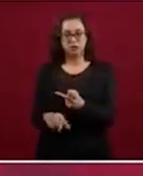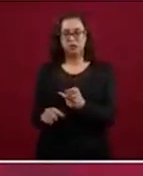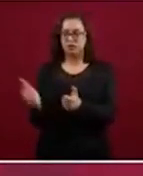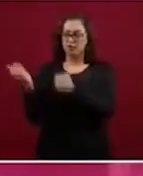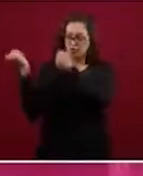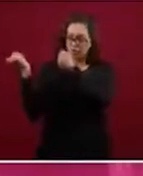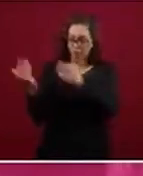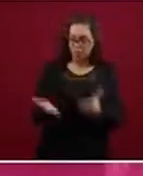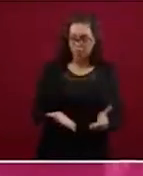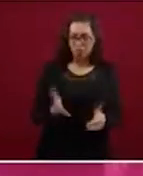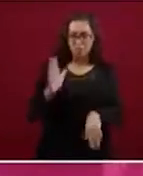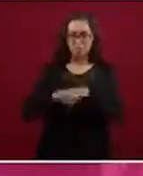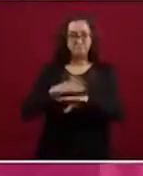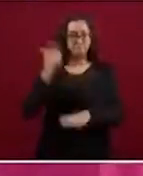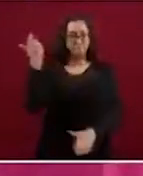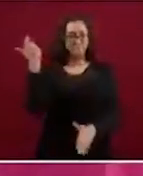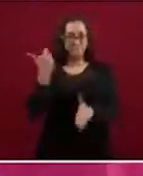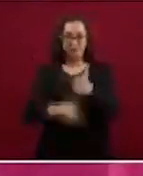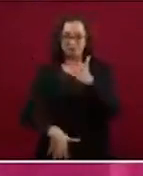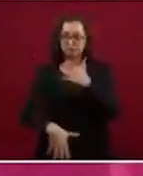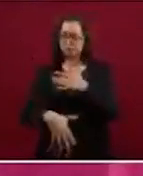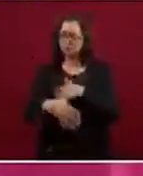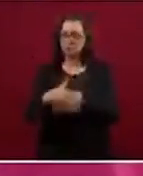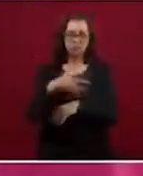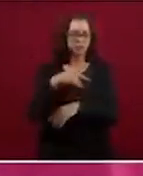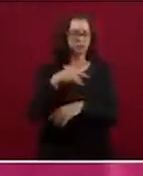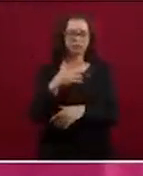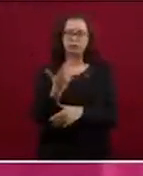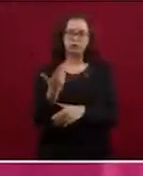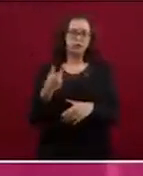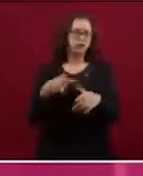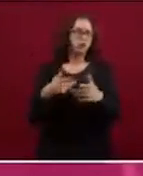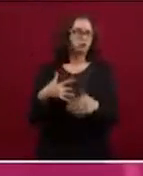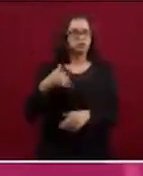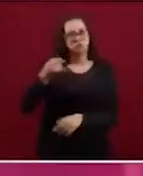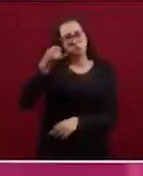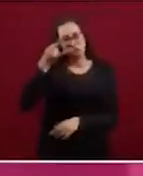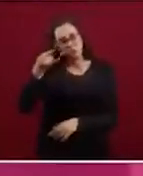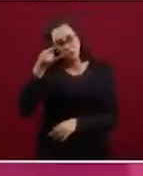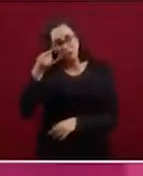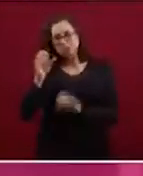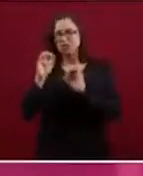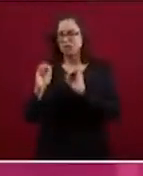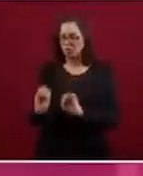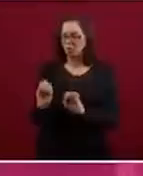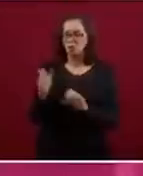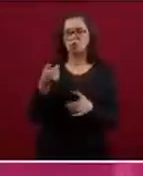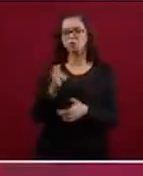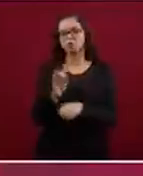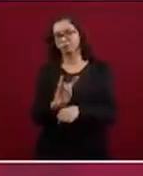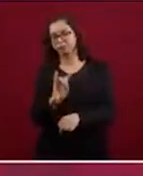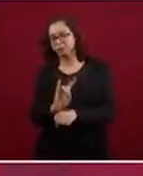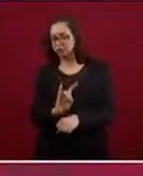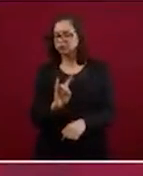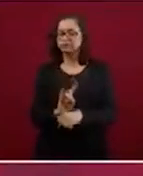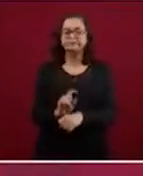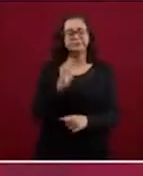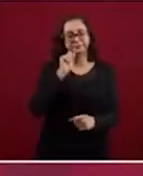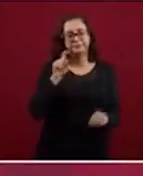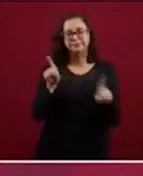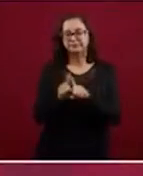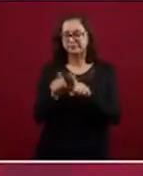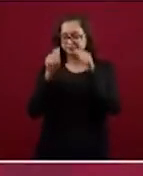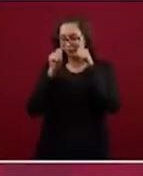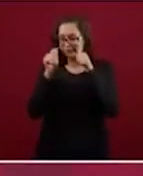mercancía tanto de contrabando puro como el contrabando técnico y también estamos trabajando en la parte